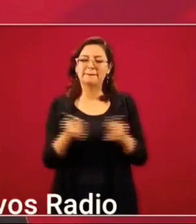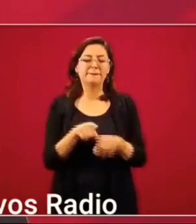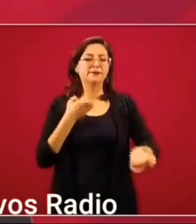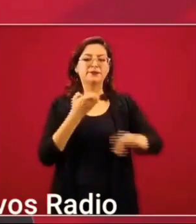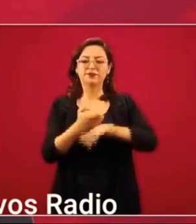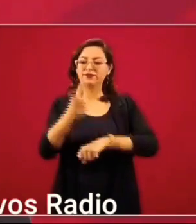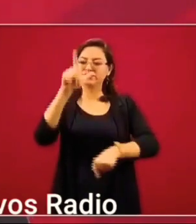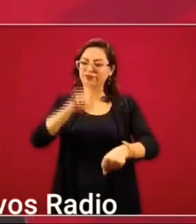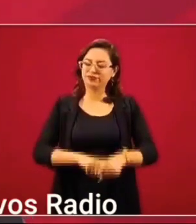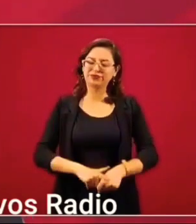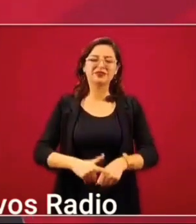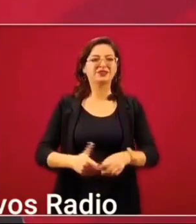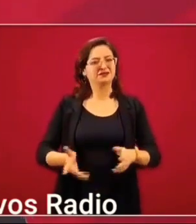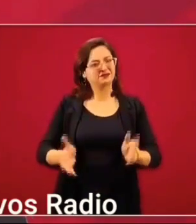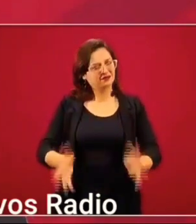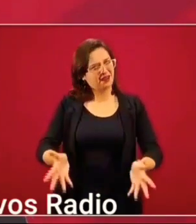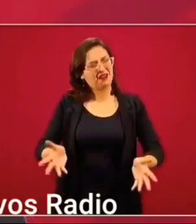Ya,